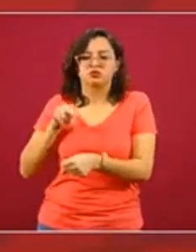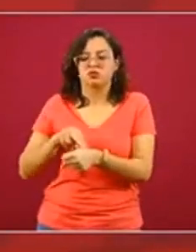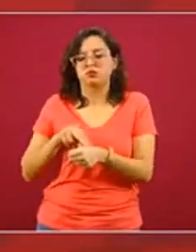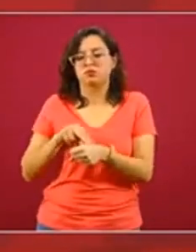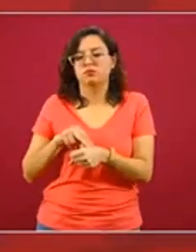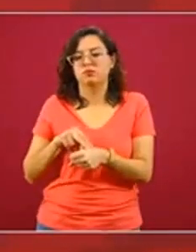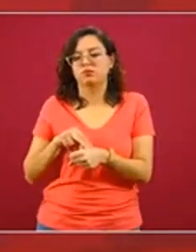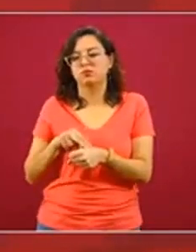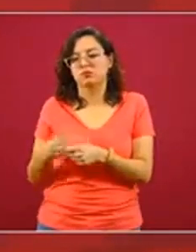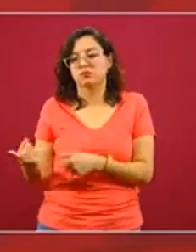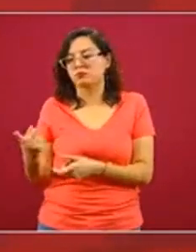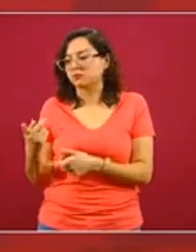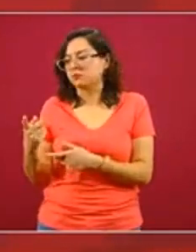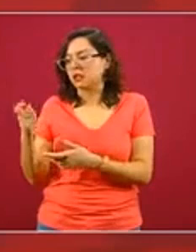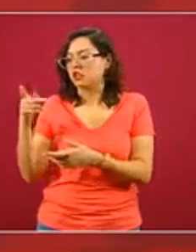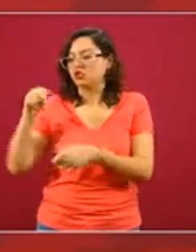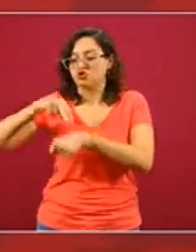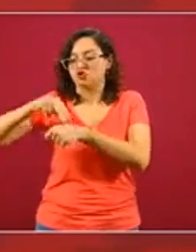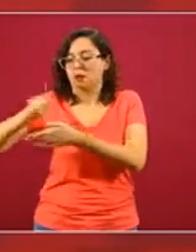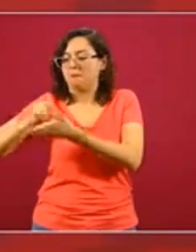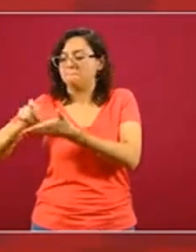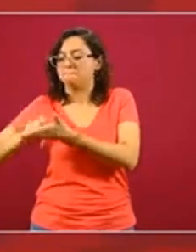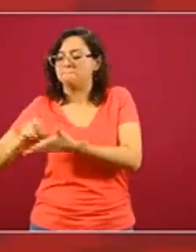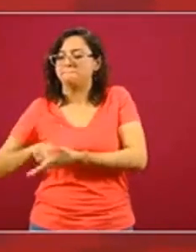que se compren los productos a la